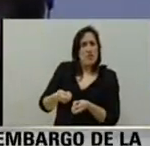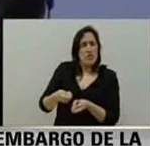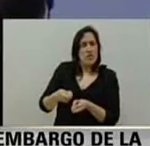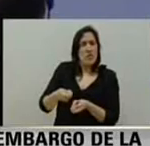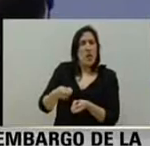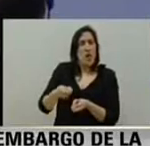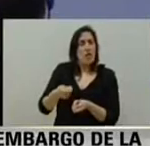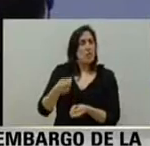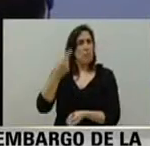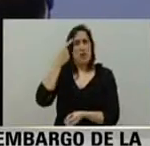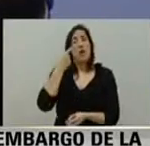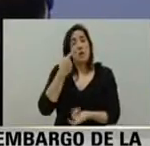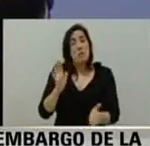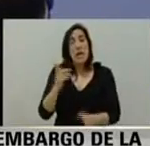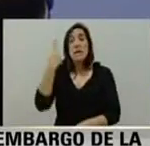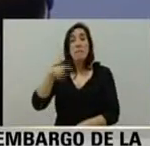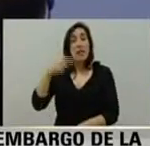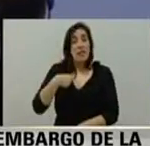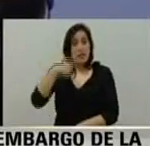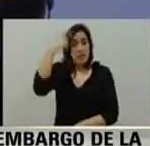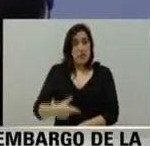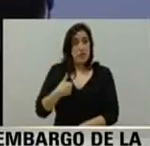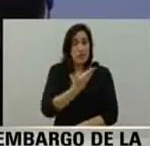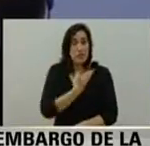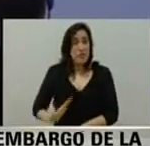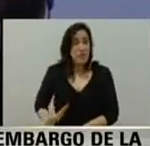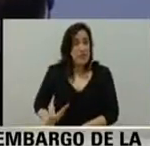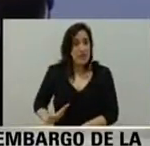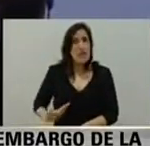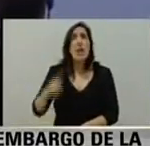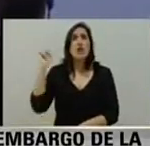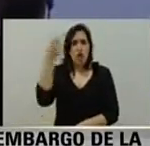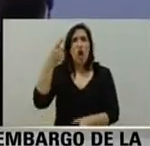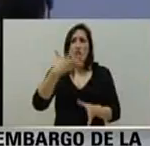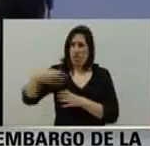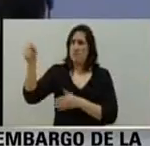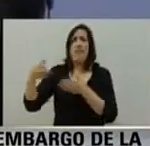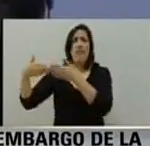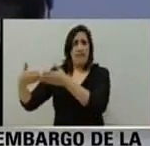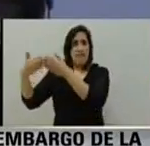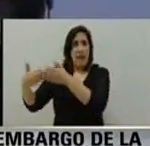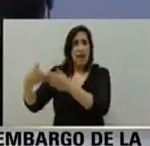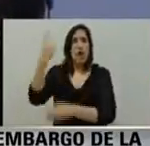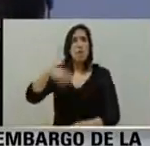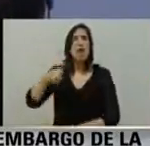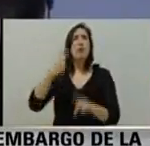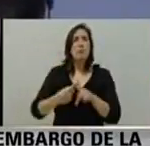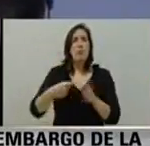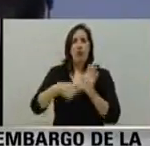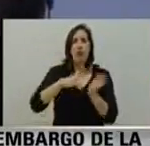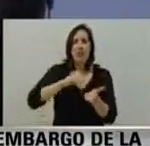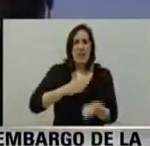país. Miren, mientras yo sea Presidenta, se podrán quedar con la Fragata, pero con la libertad, la